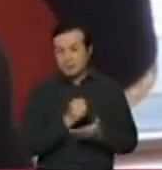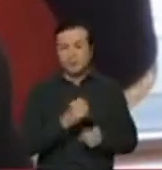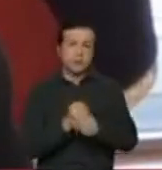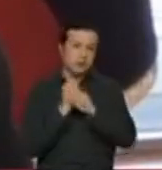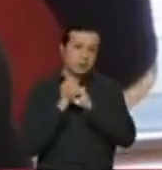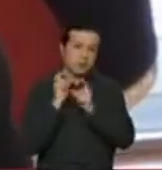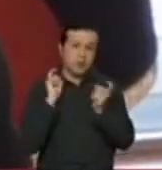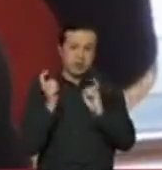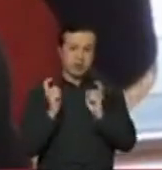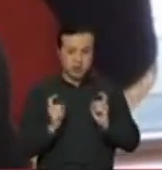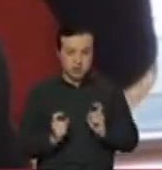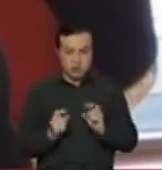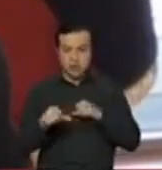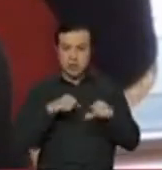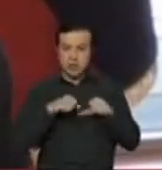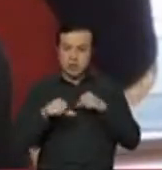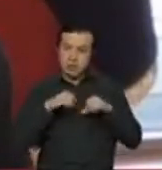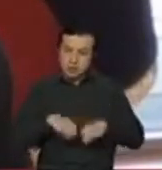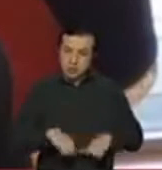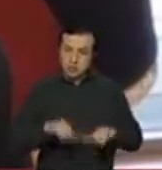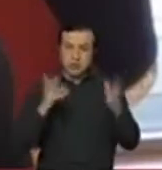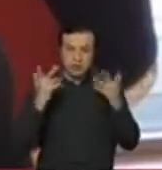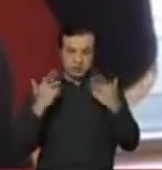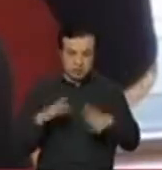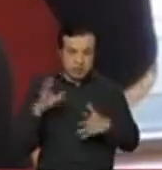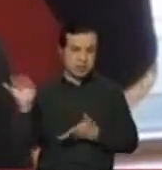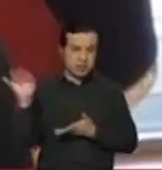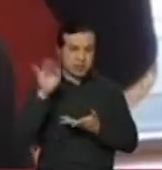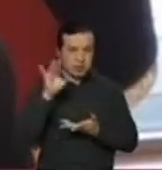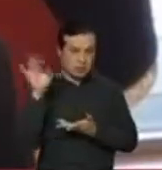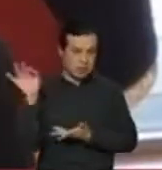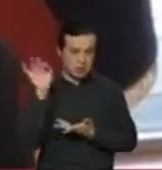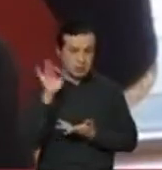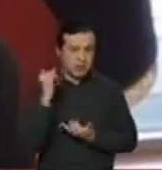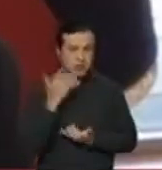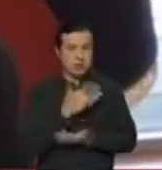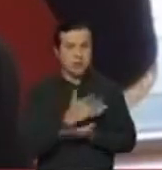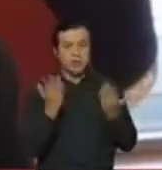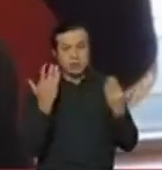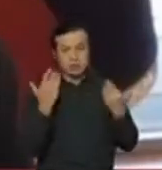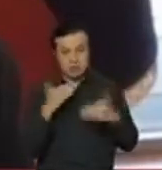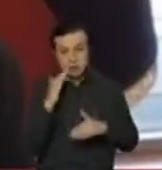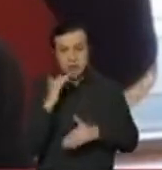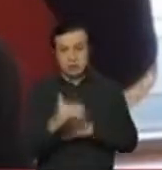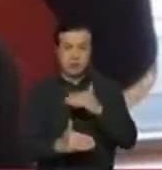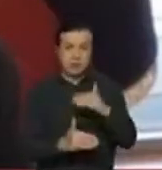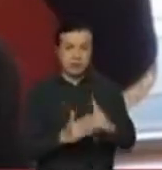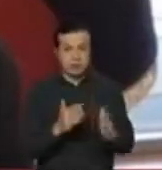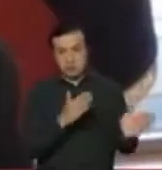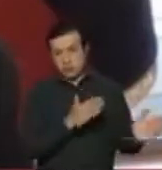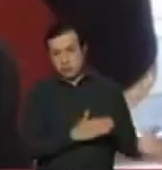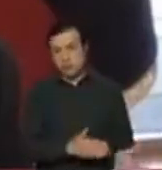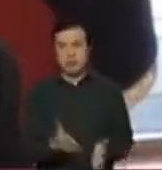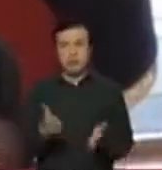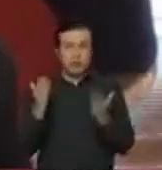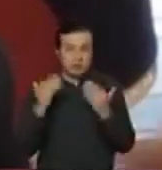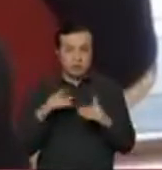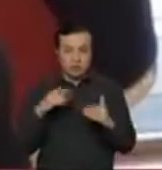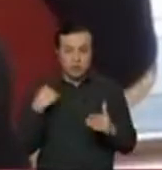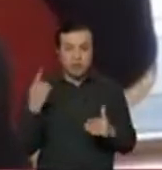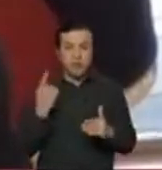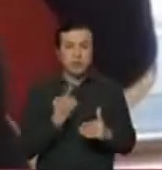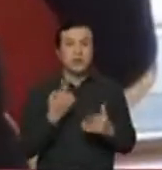del cambio de la administración. Hemos hecho delegaciones y ahora estamos ya en el proceso de afinamiento dentro de lo que nosotros llamamos